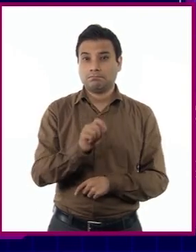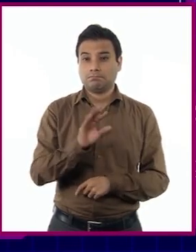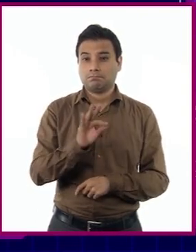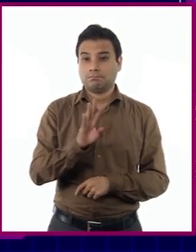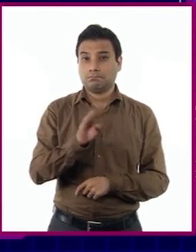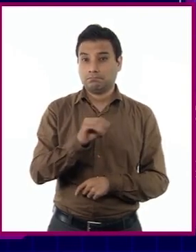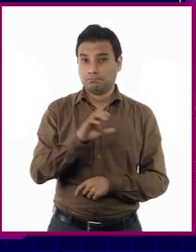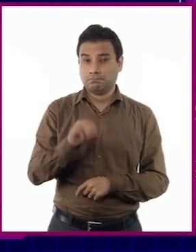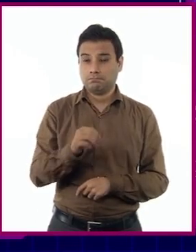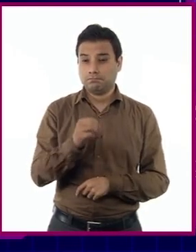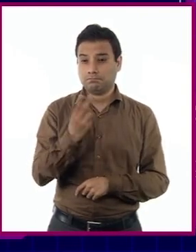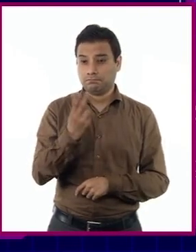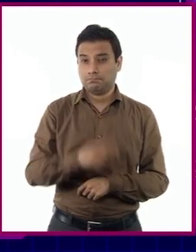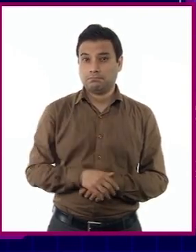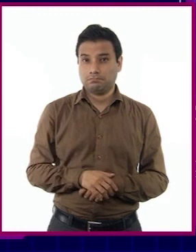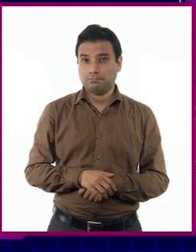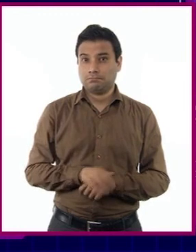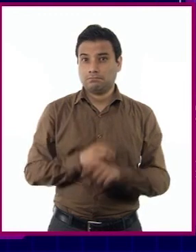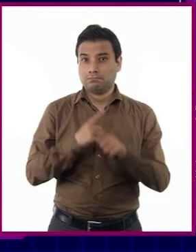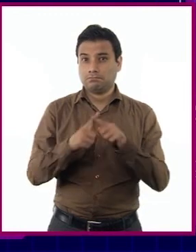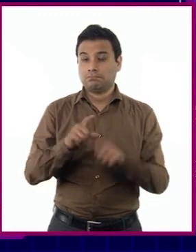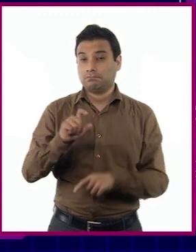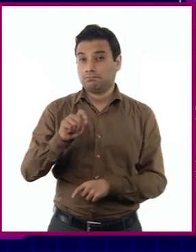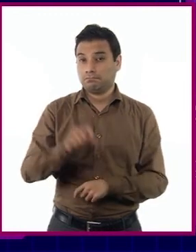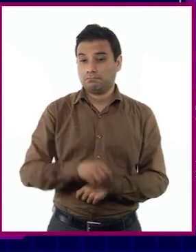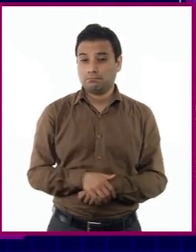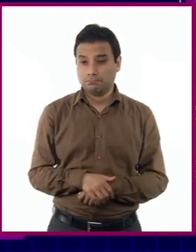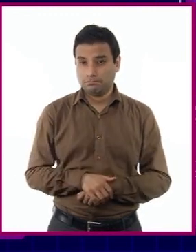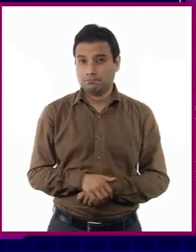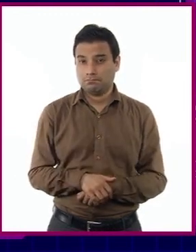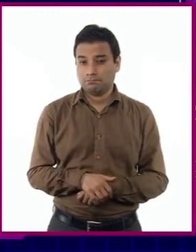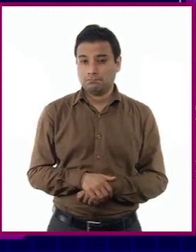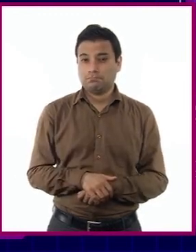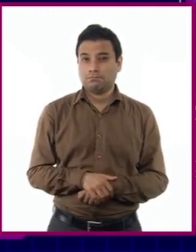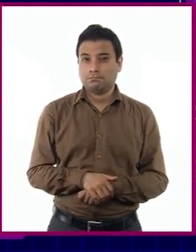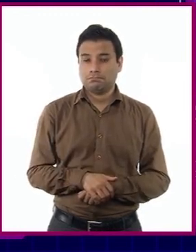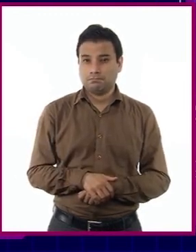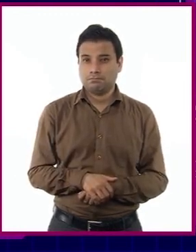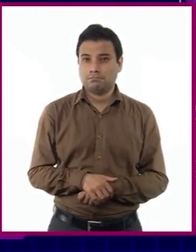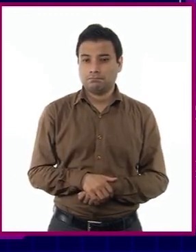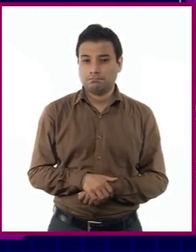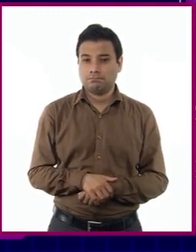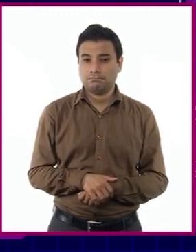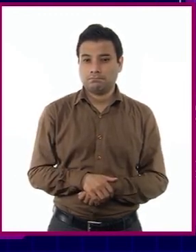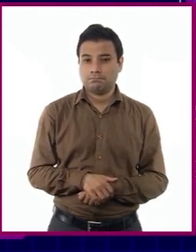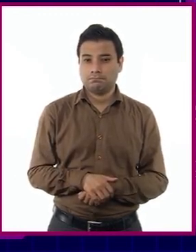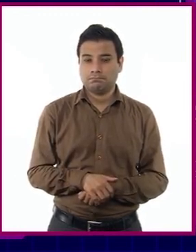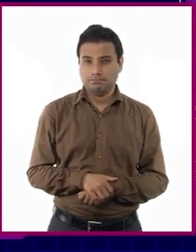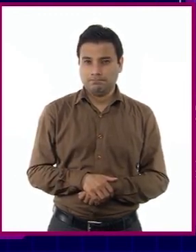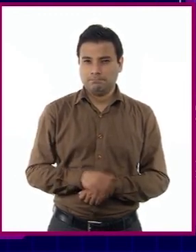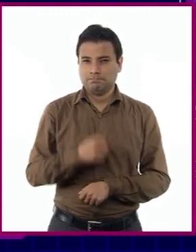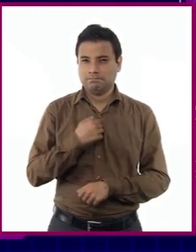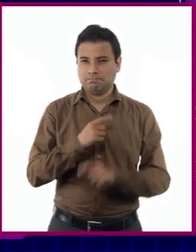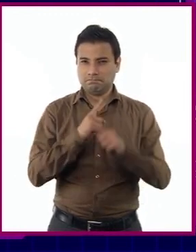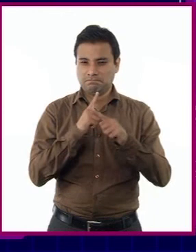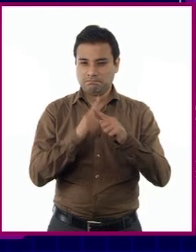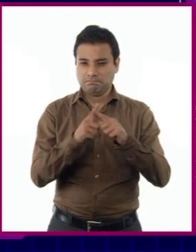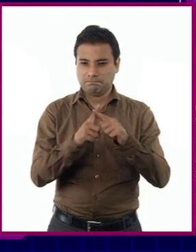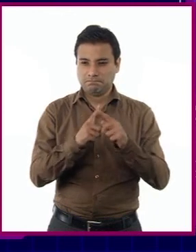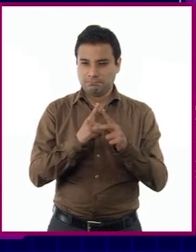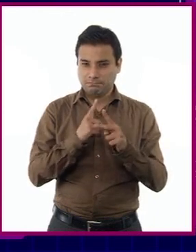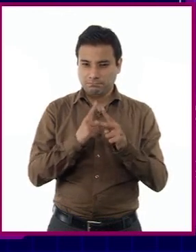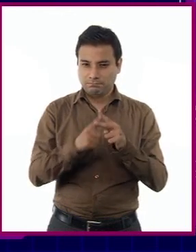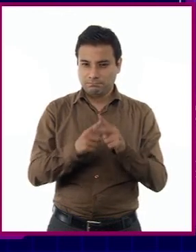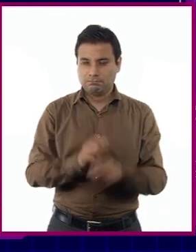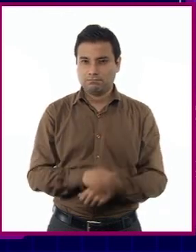centímetros cuadrados por 20 centímetros al multiplicar 3.14